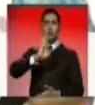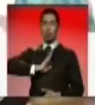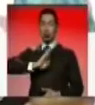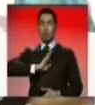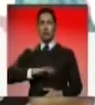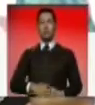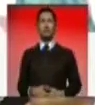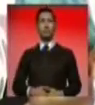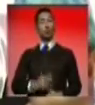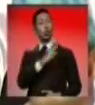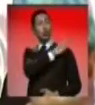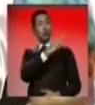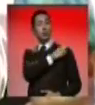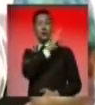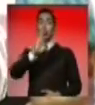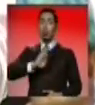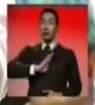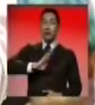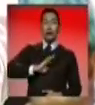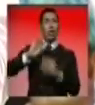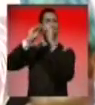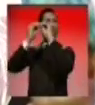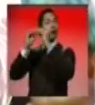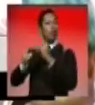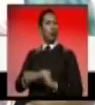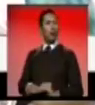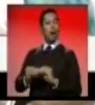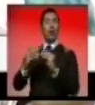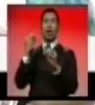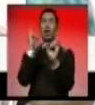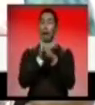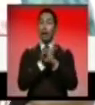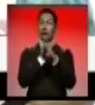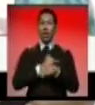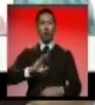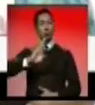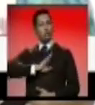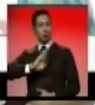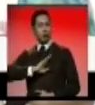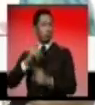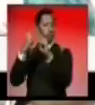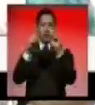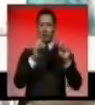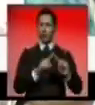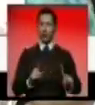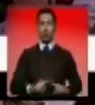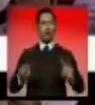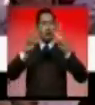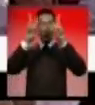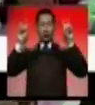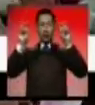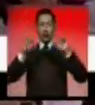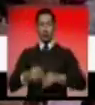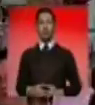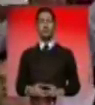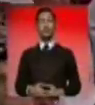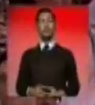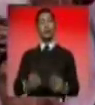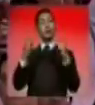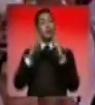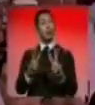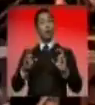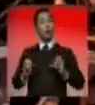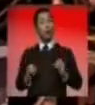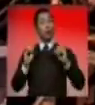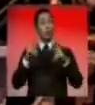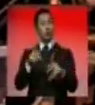Hagamos universidades técnicas para formar ingenieros tecnólogos en diferentes áreas. Y ahí una oportunidad